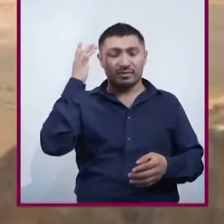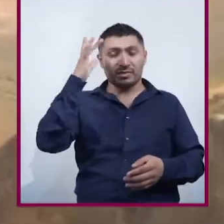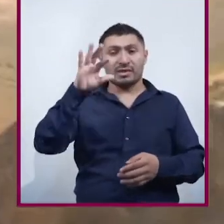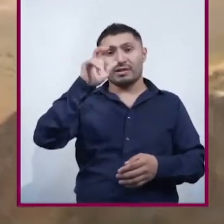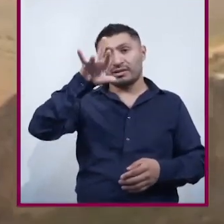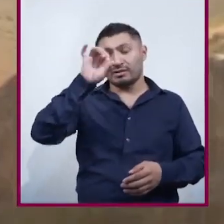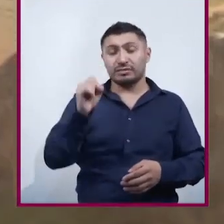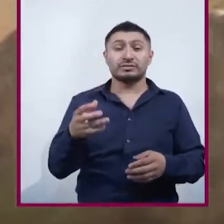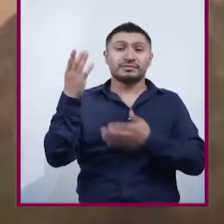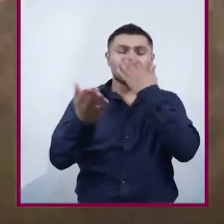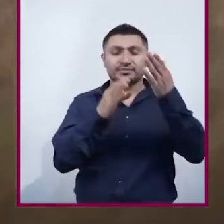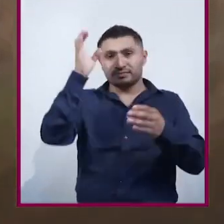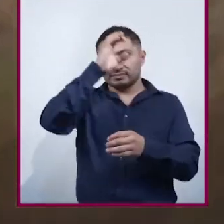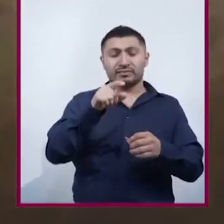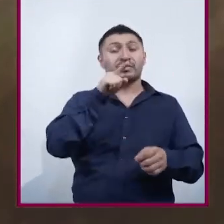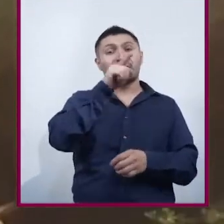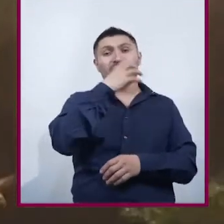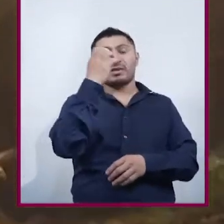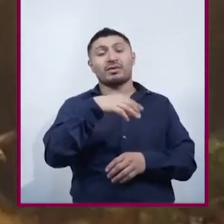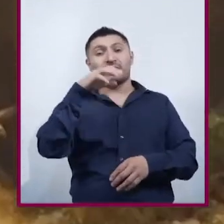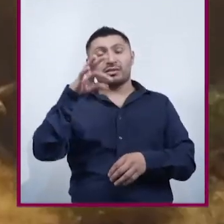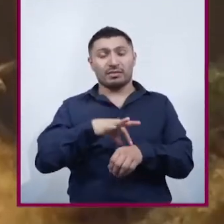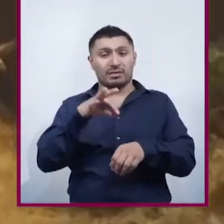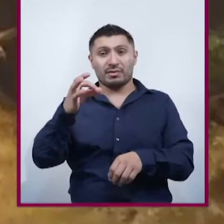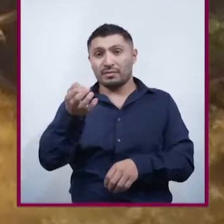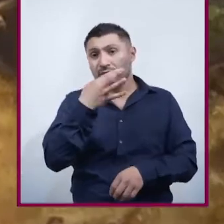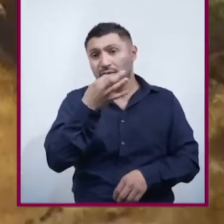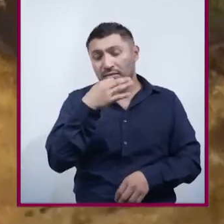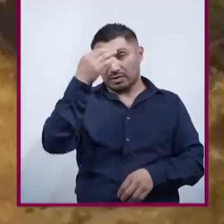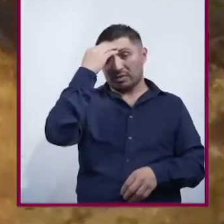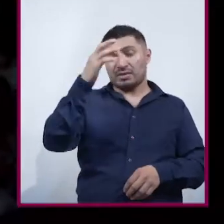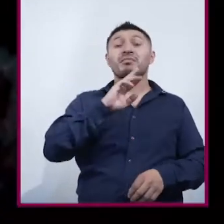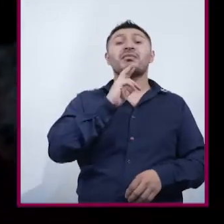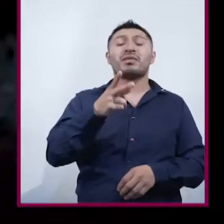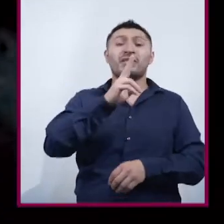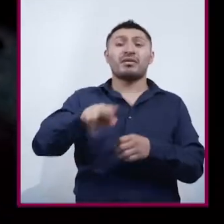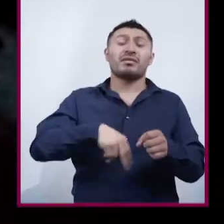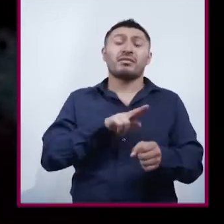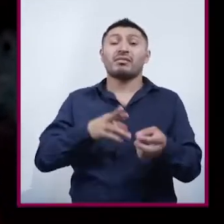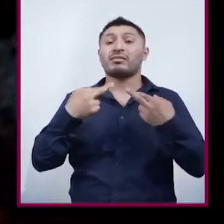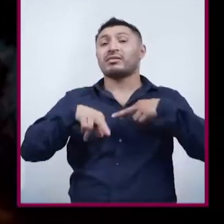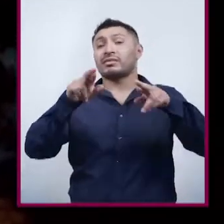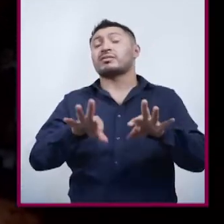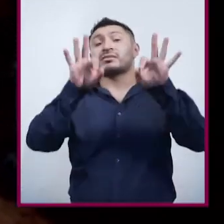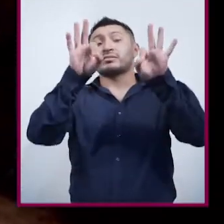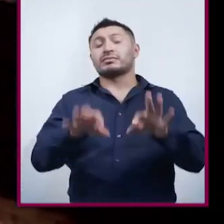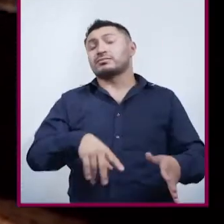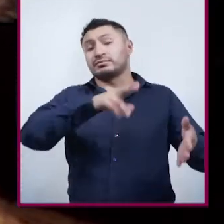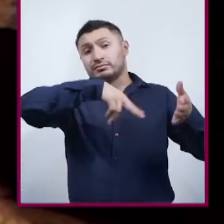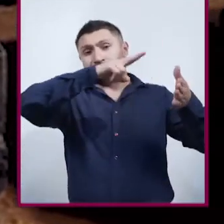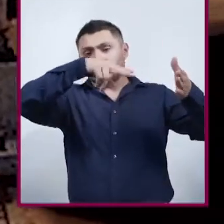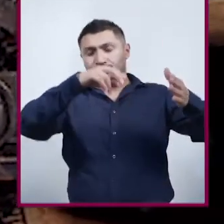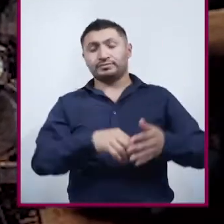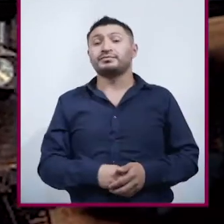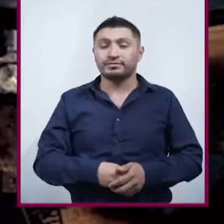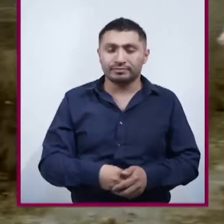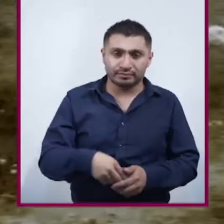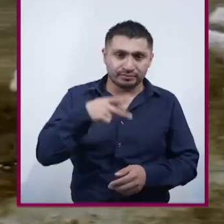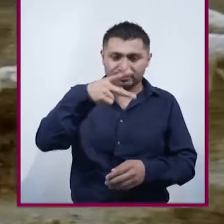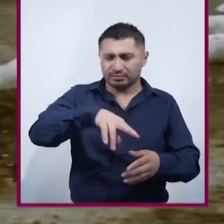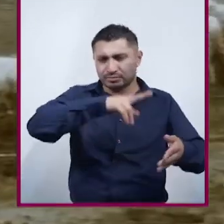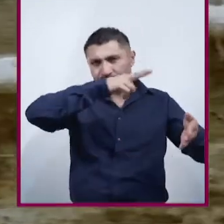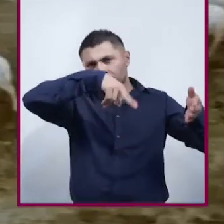Carlos, estudió ciencias en la Escuela de Medicina para conocer mejor la naturaleza y representarla con mayor precisión en su